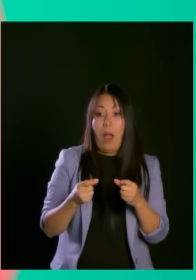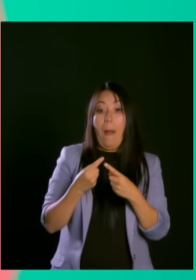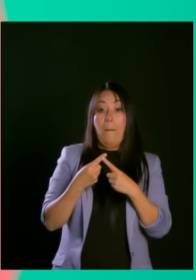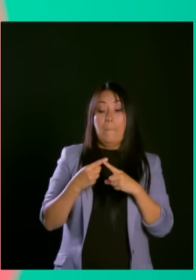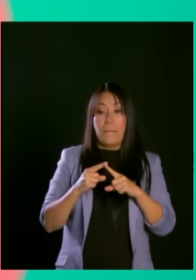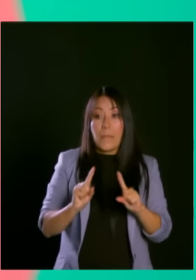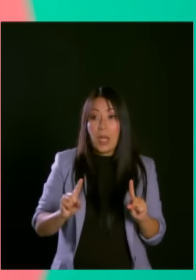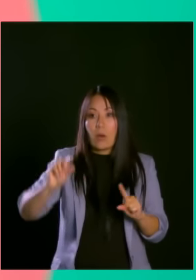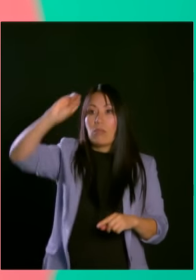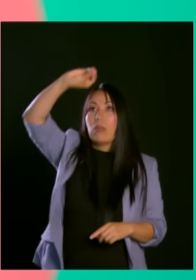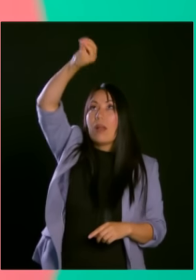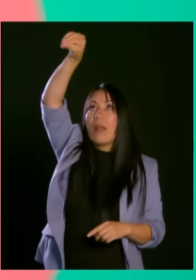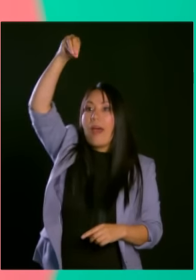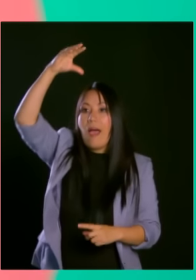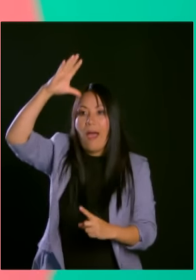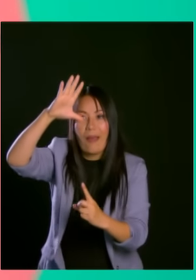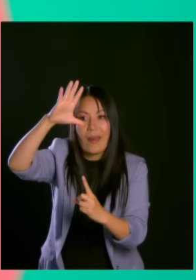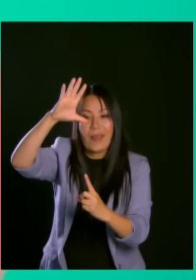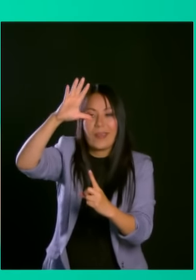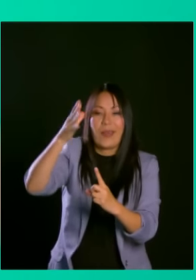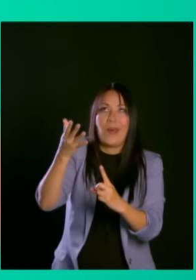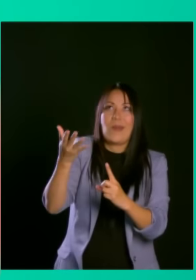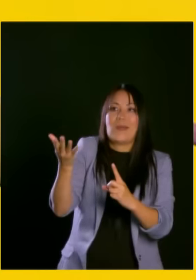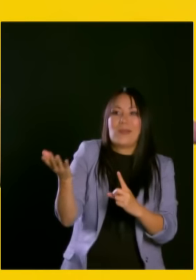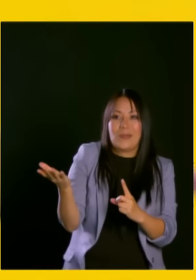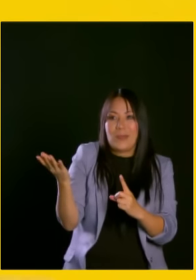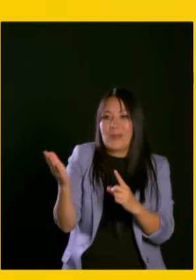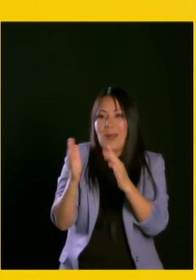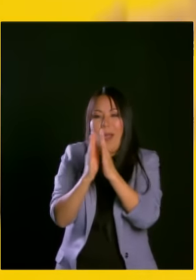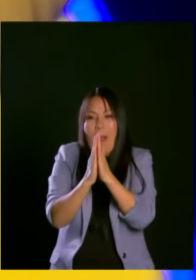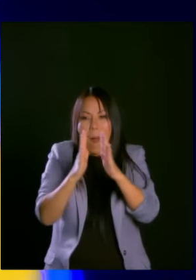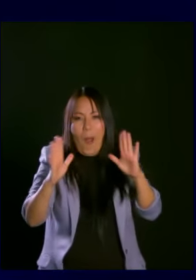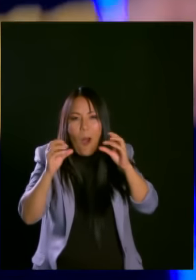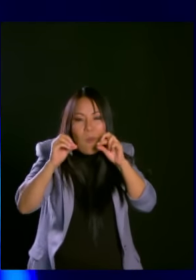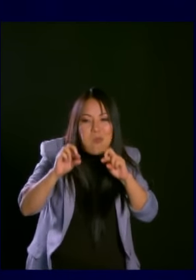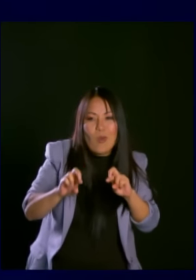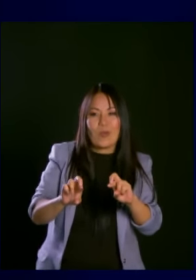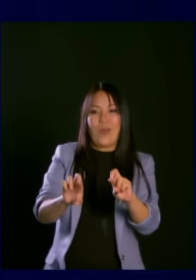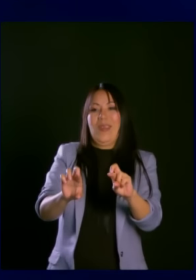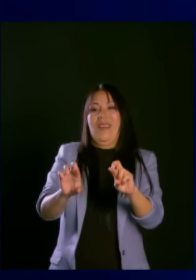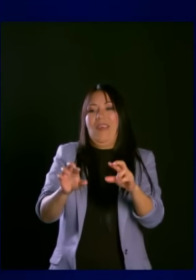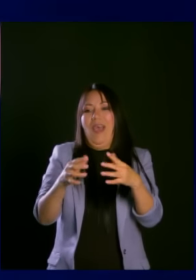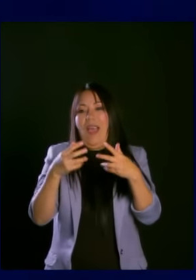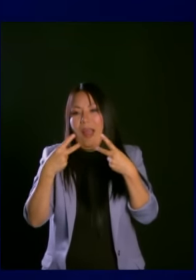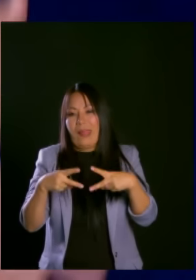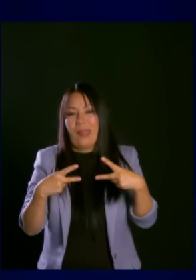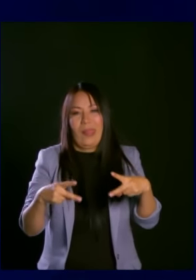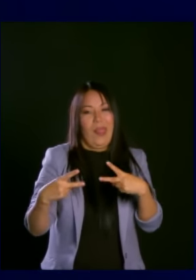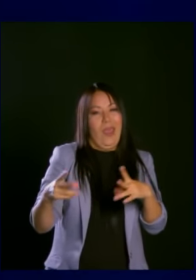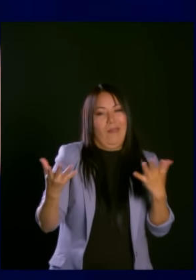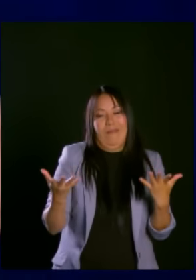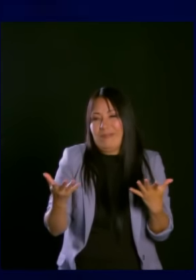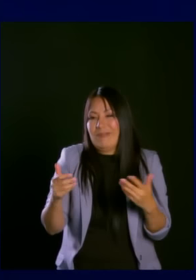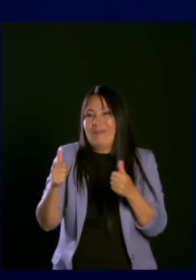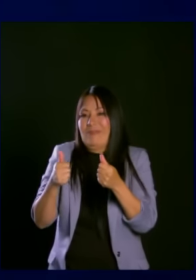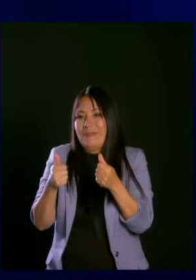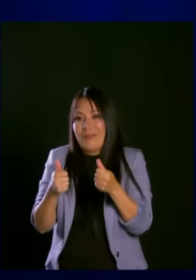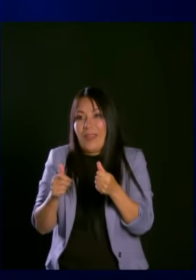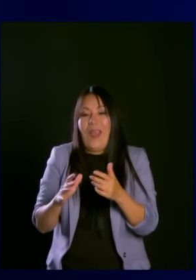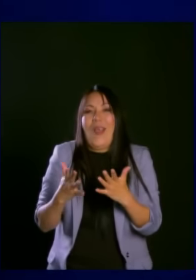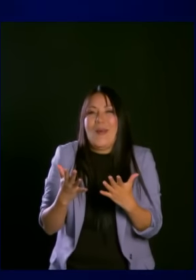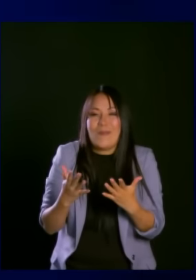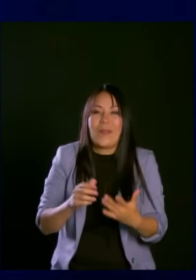darte la gracia para que te abran las puertas, para que se leen los negocios, por la gracia de Dios, no por